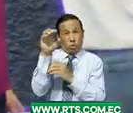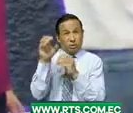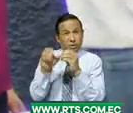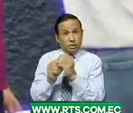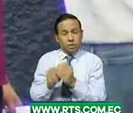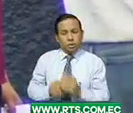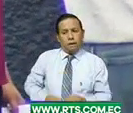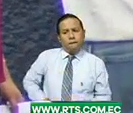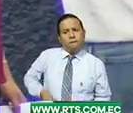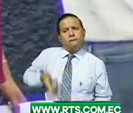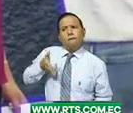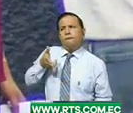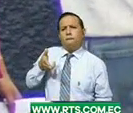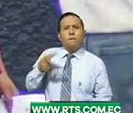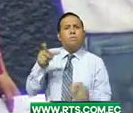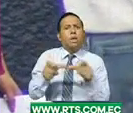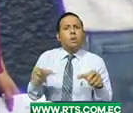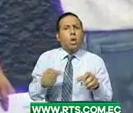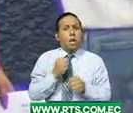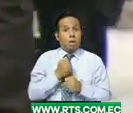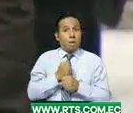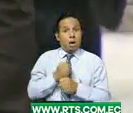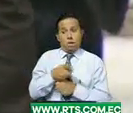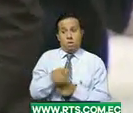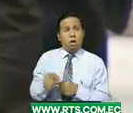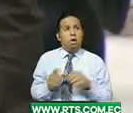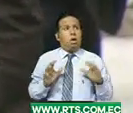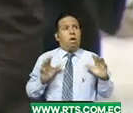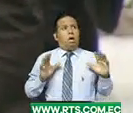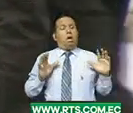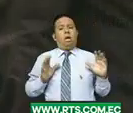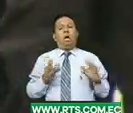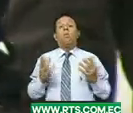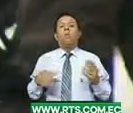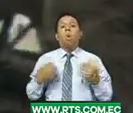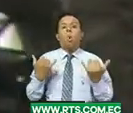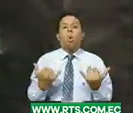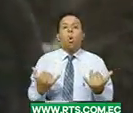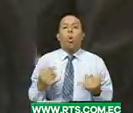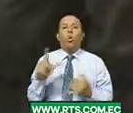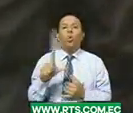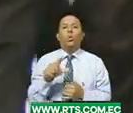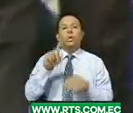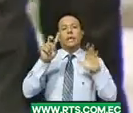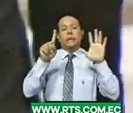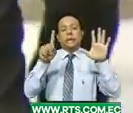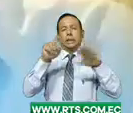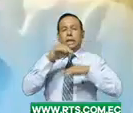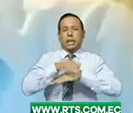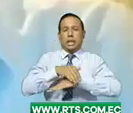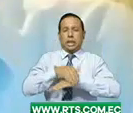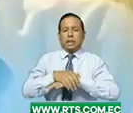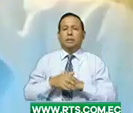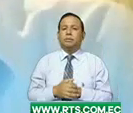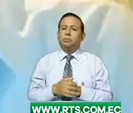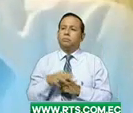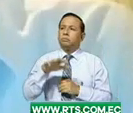se encontraba allí a las 18 horas con 40 minutos de este lunes. Aproximadamente estamos hablando